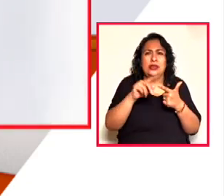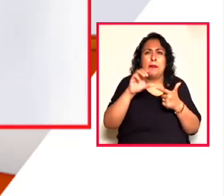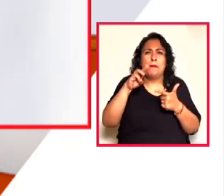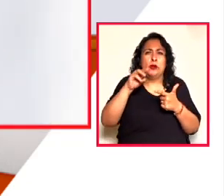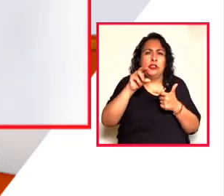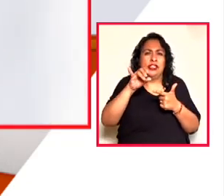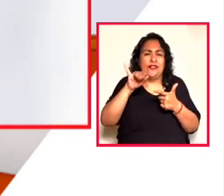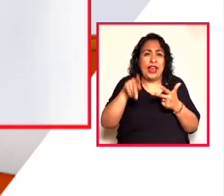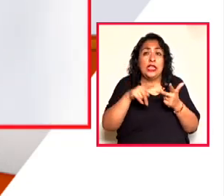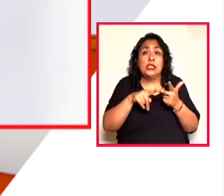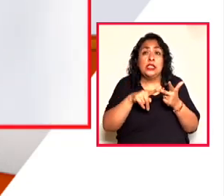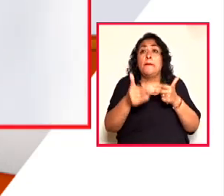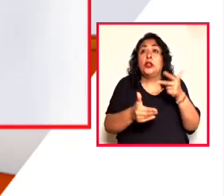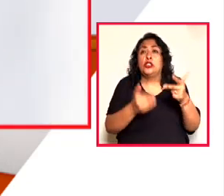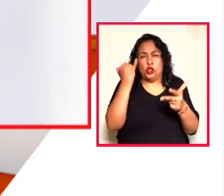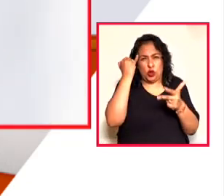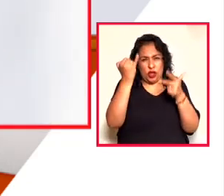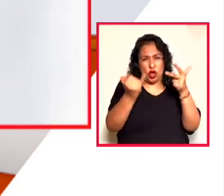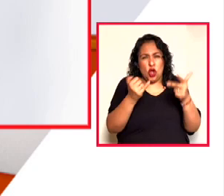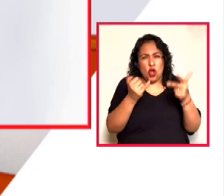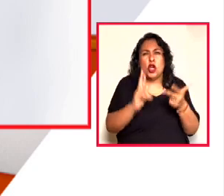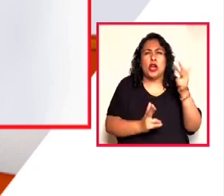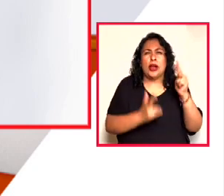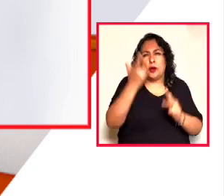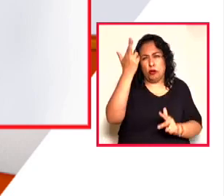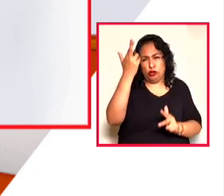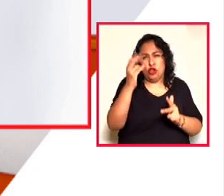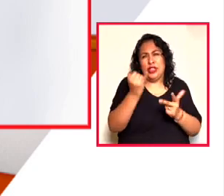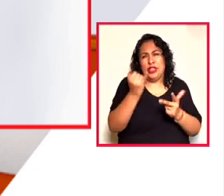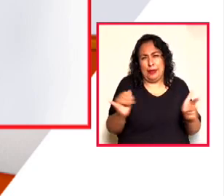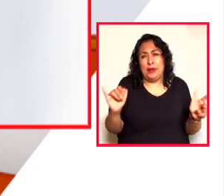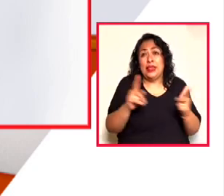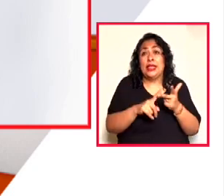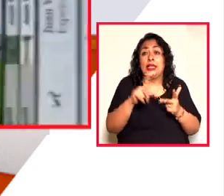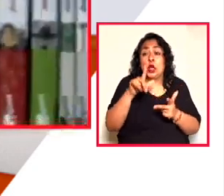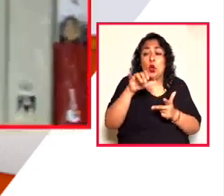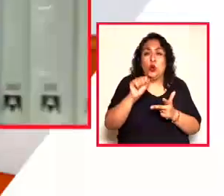y El proceso ideológico de la revolución de independencia de Luis